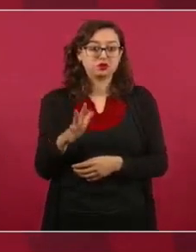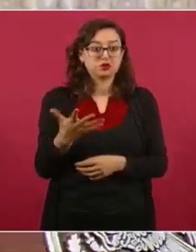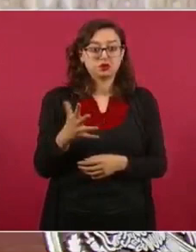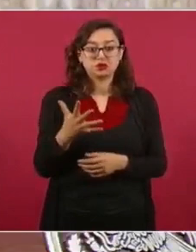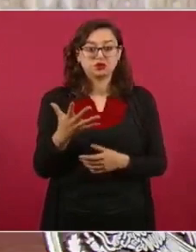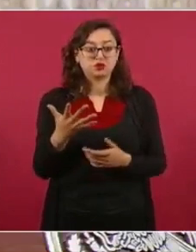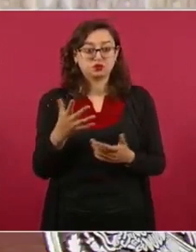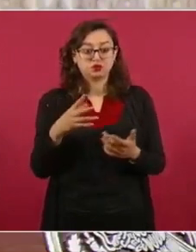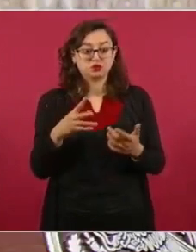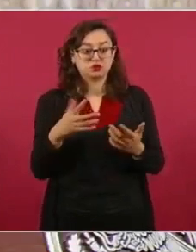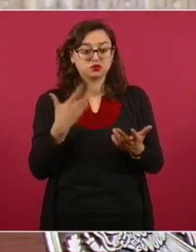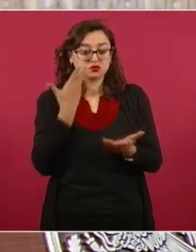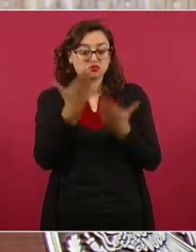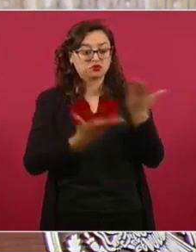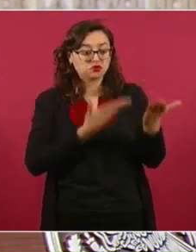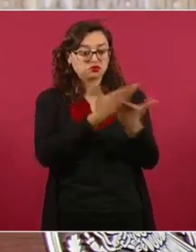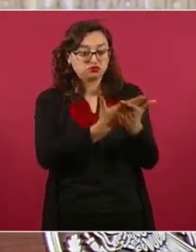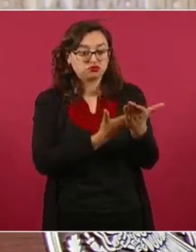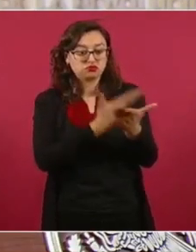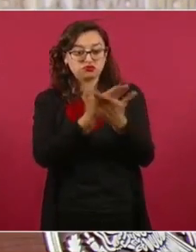propuestas, o escoge,